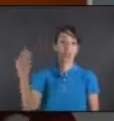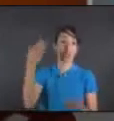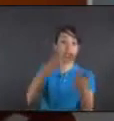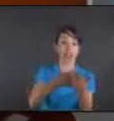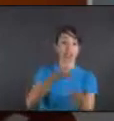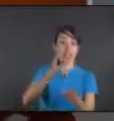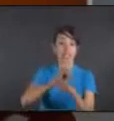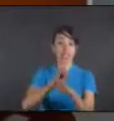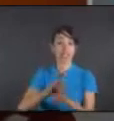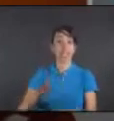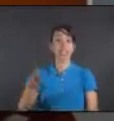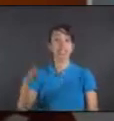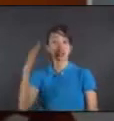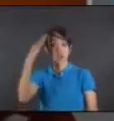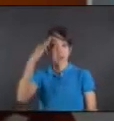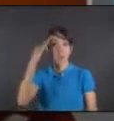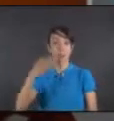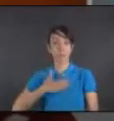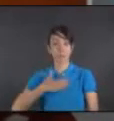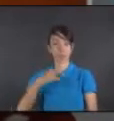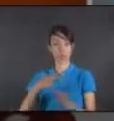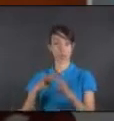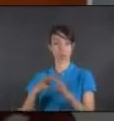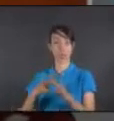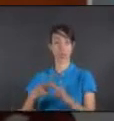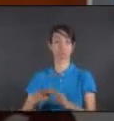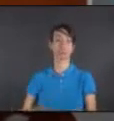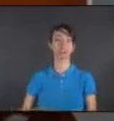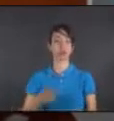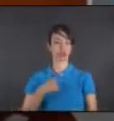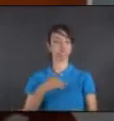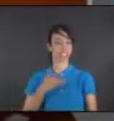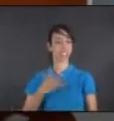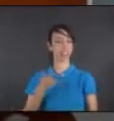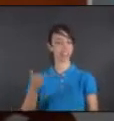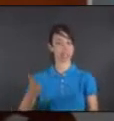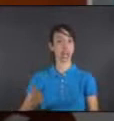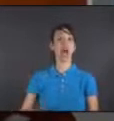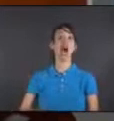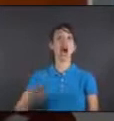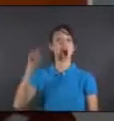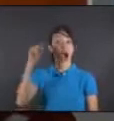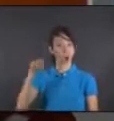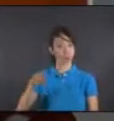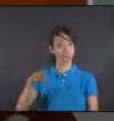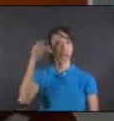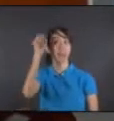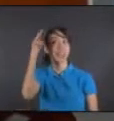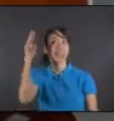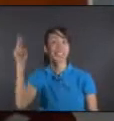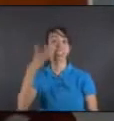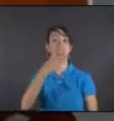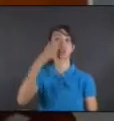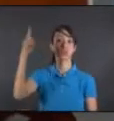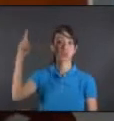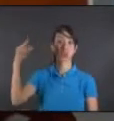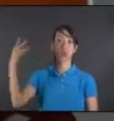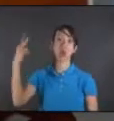¿Cuánto lo cree? Lo miro demasiado en serio. Como apenado por mí, como digo el Señor, no te apenes por mí, apénate por